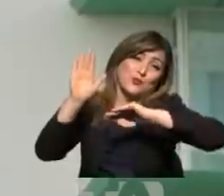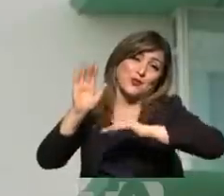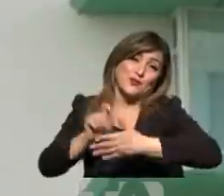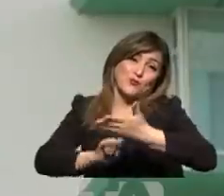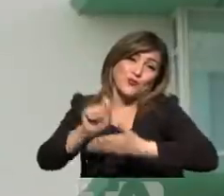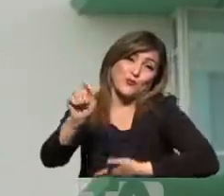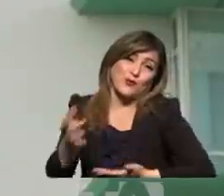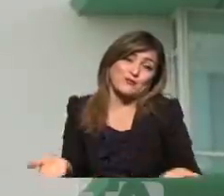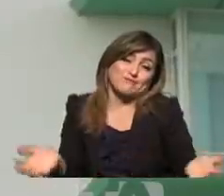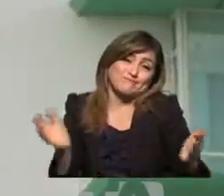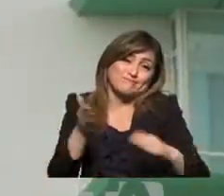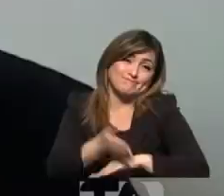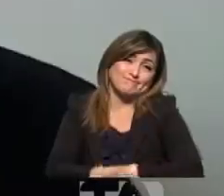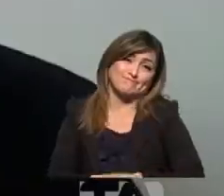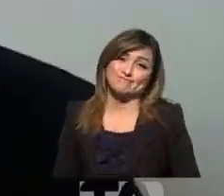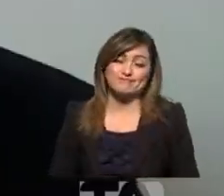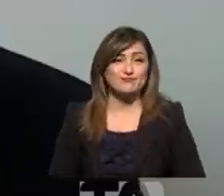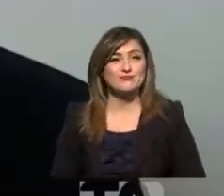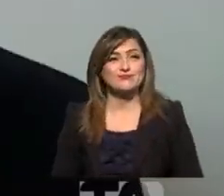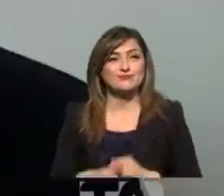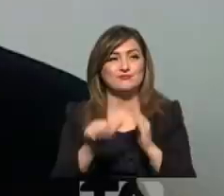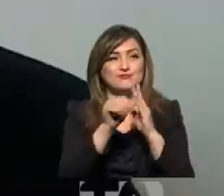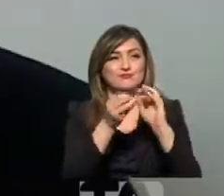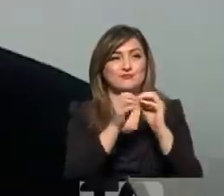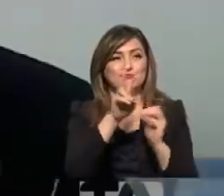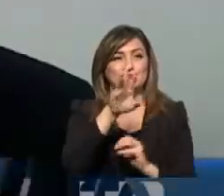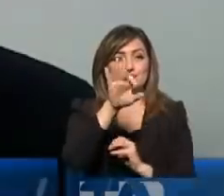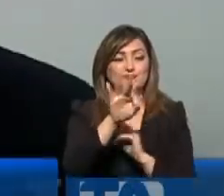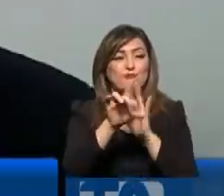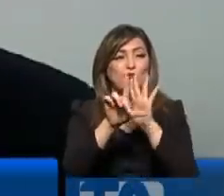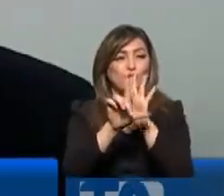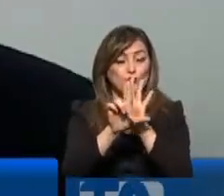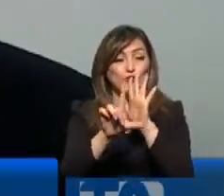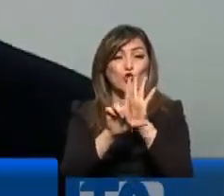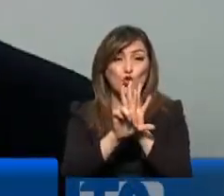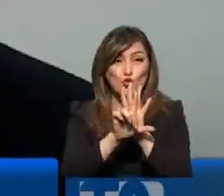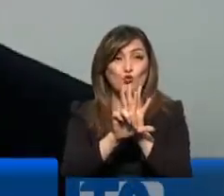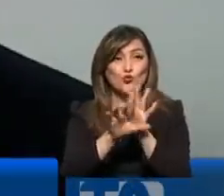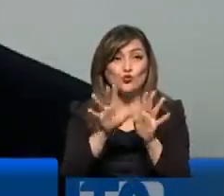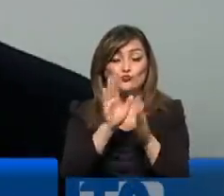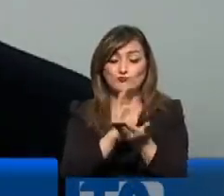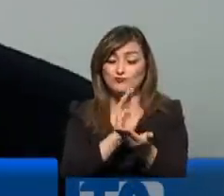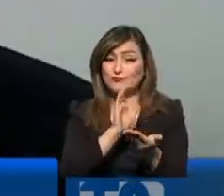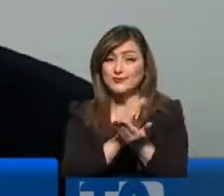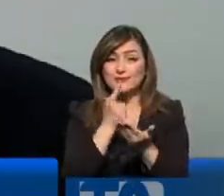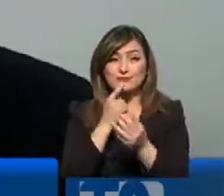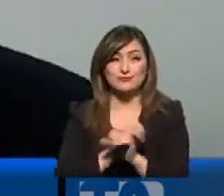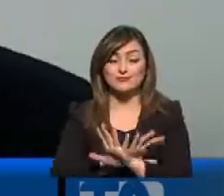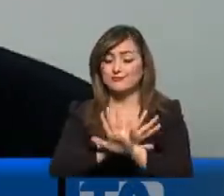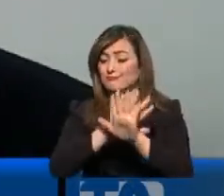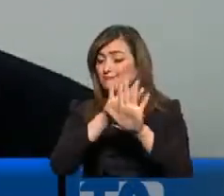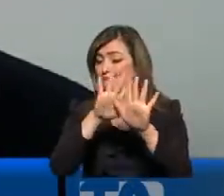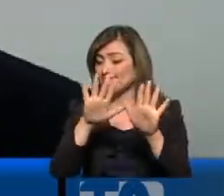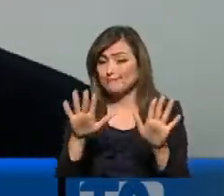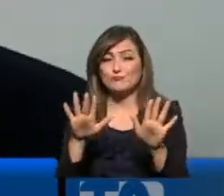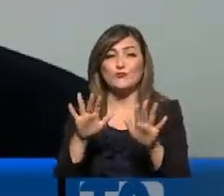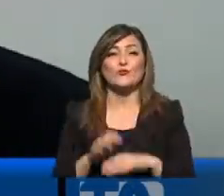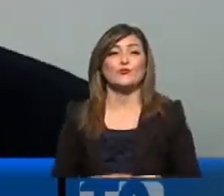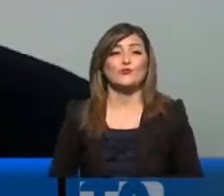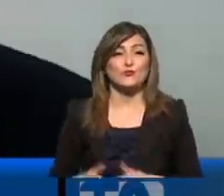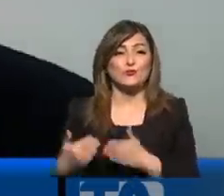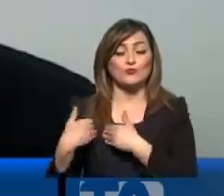al cargo y no después. Artículo 29 de la Ley de Seguridad Social es explícito y enfático. Corresponde